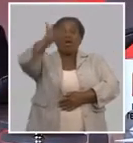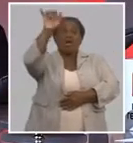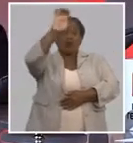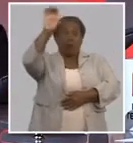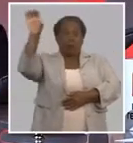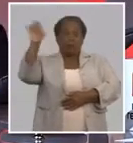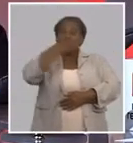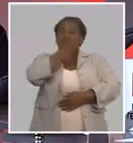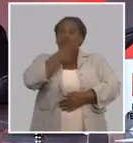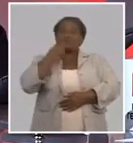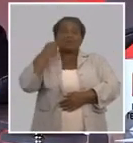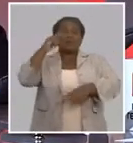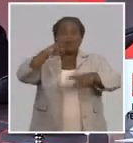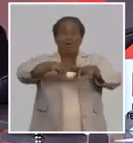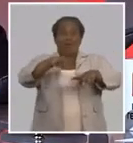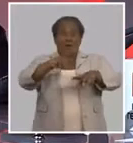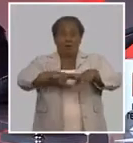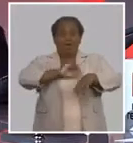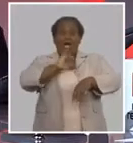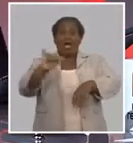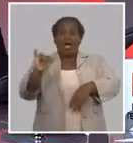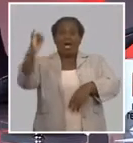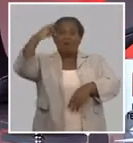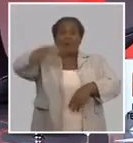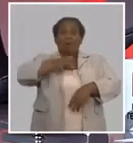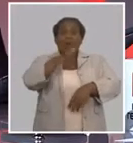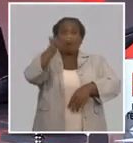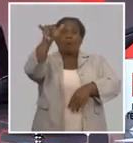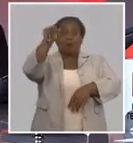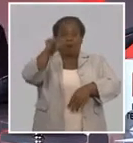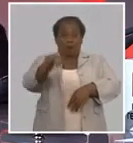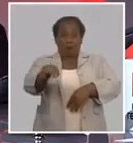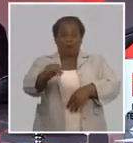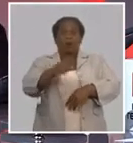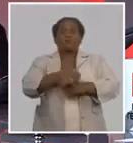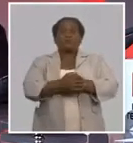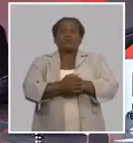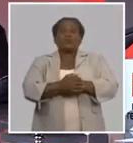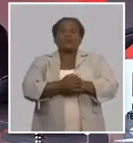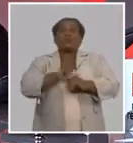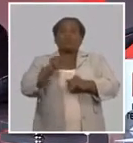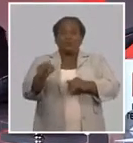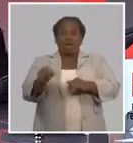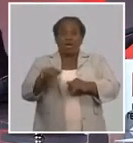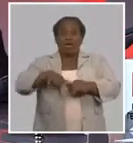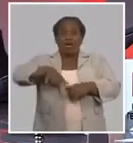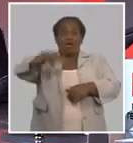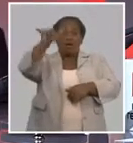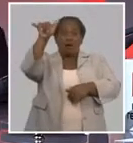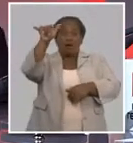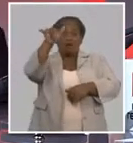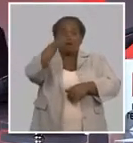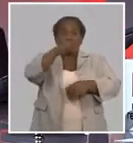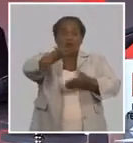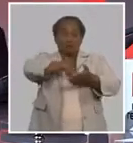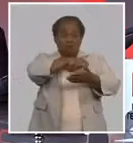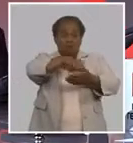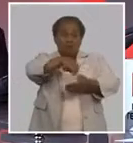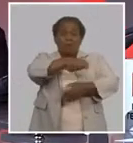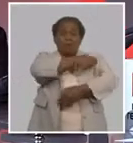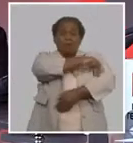de la habana a los vuelos comerciales regulares y chárter pues la aviación civil en nuestro país en su conjunto